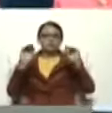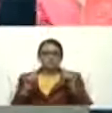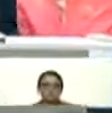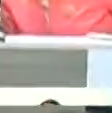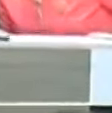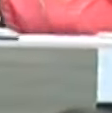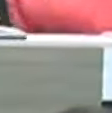Gracias. Gracias.